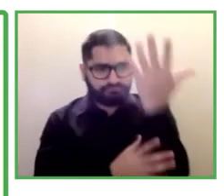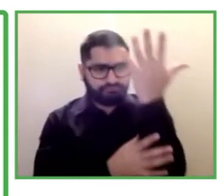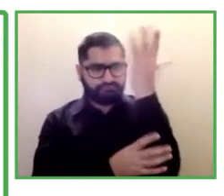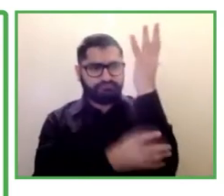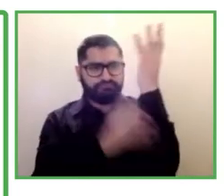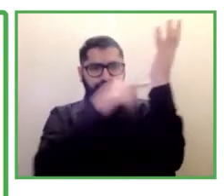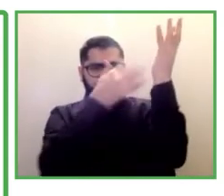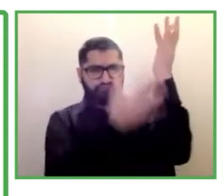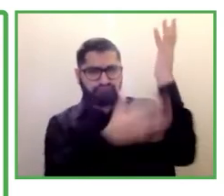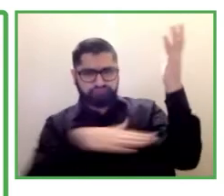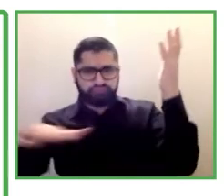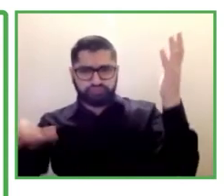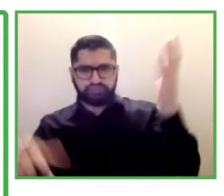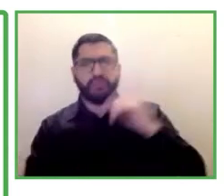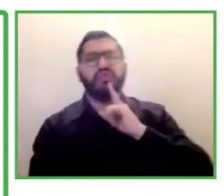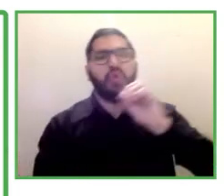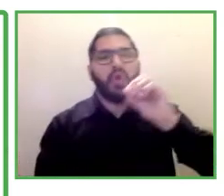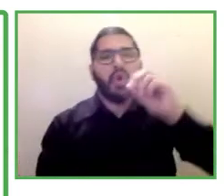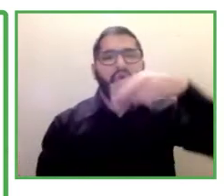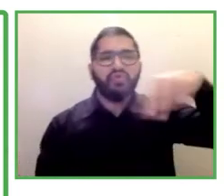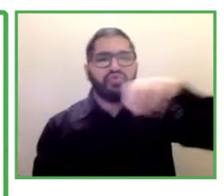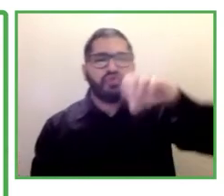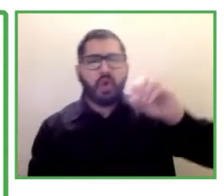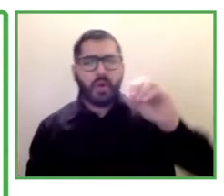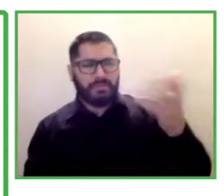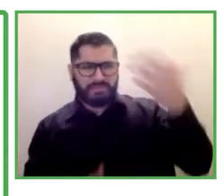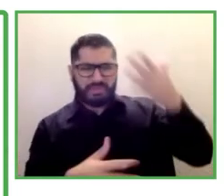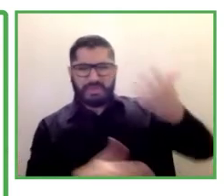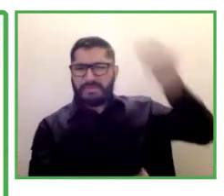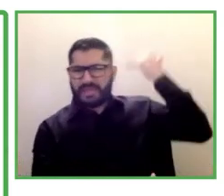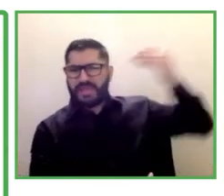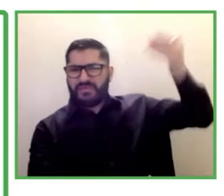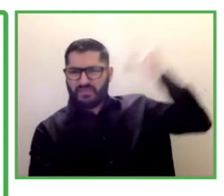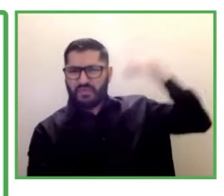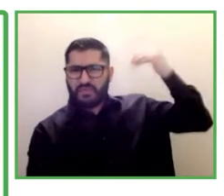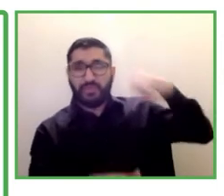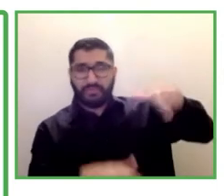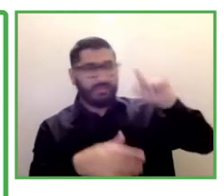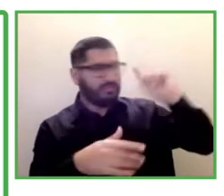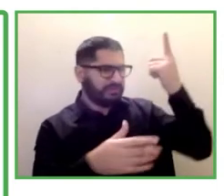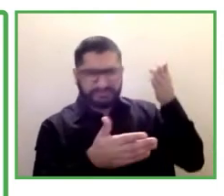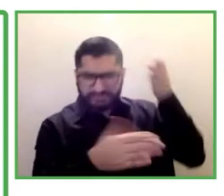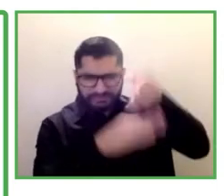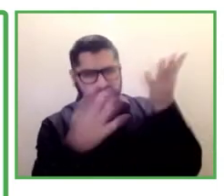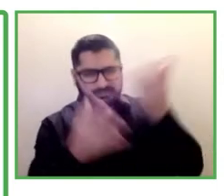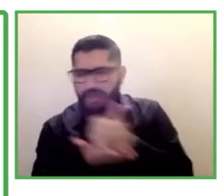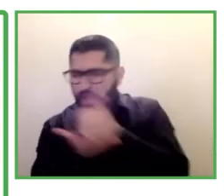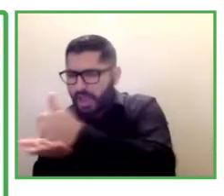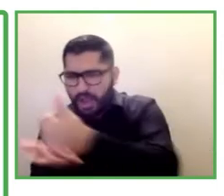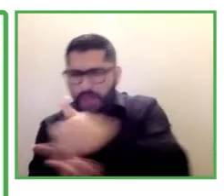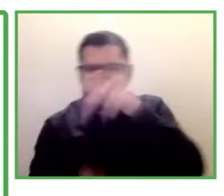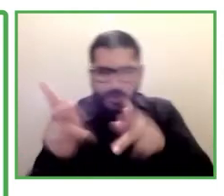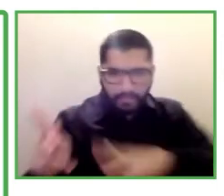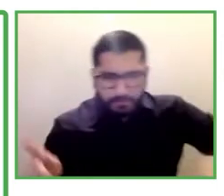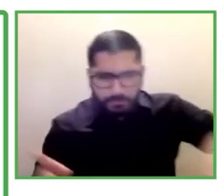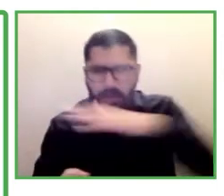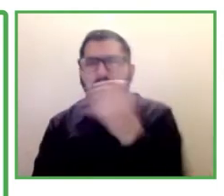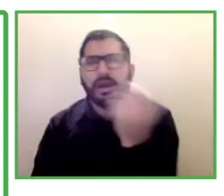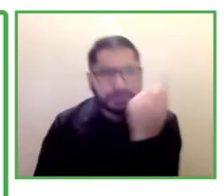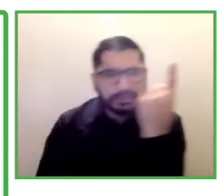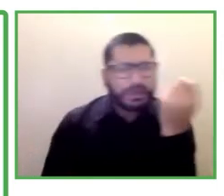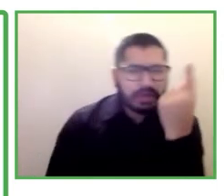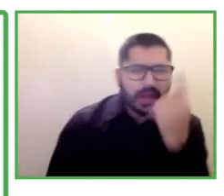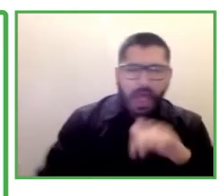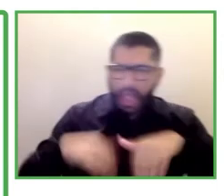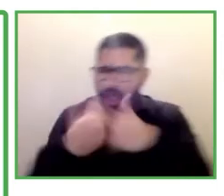esta plataforma en la web, a familiarizarse con la tecnología. Dimos nuestro programa de 6 semanas a